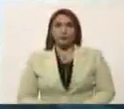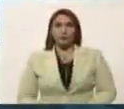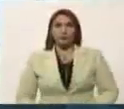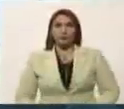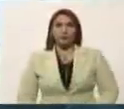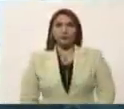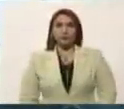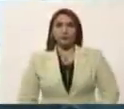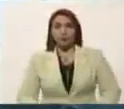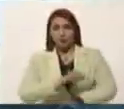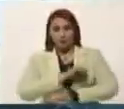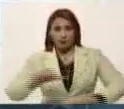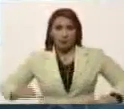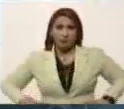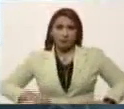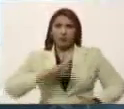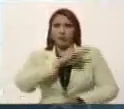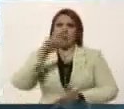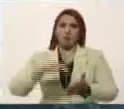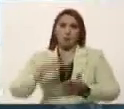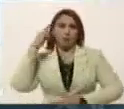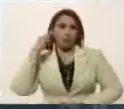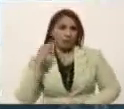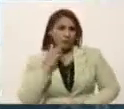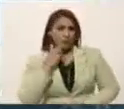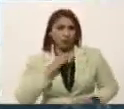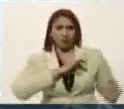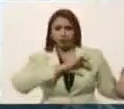a la Fuerza Armada Nacional Bolivariana por estar